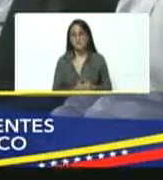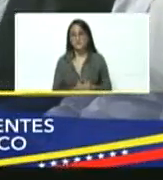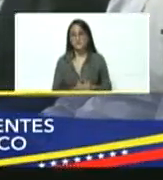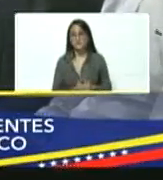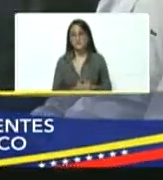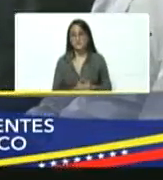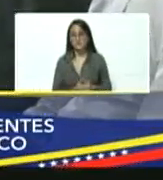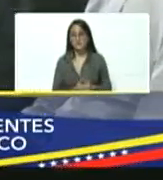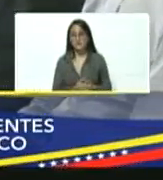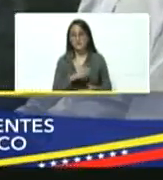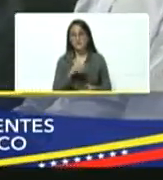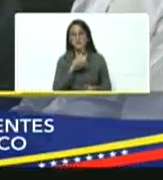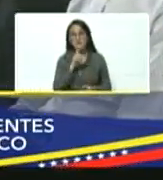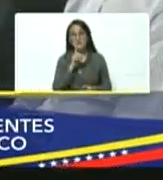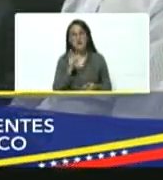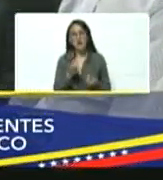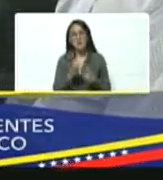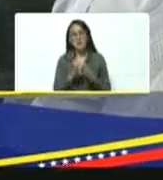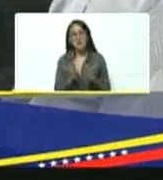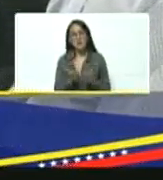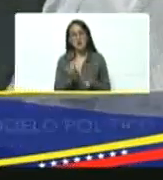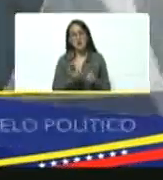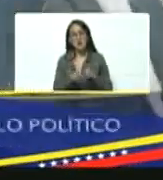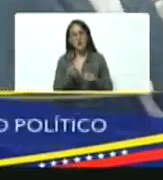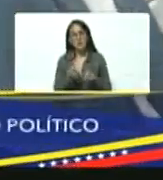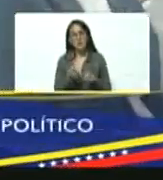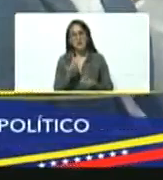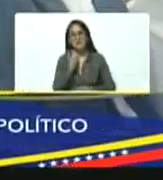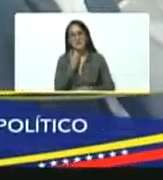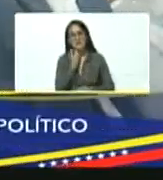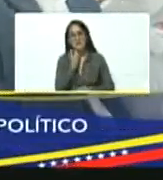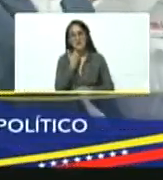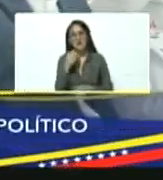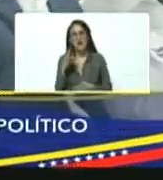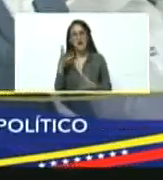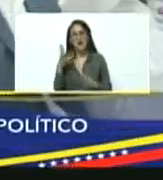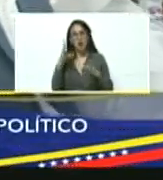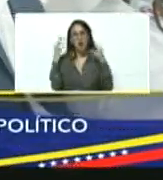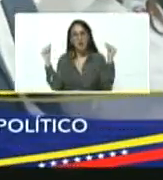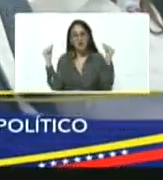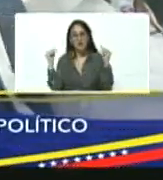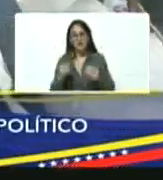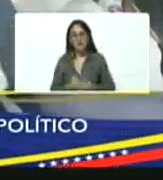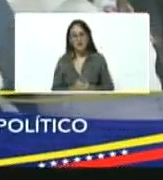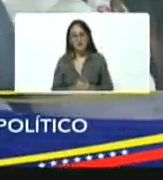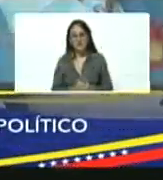Es lo que llaman en el mundo los economistas la enfermedad holandesa.